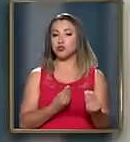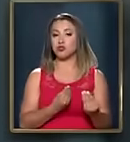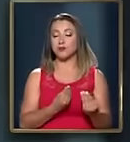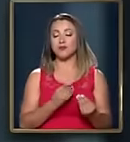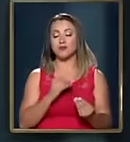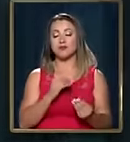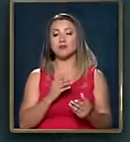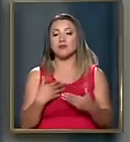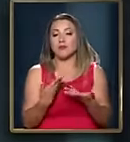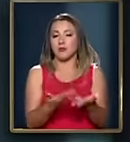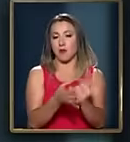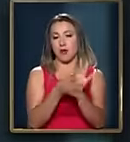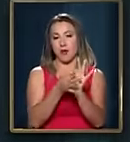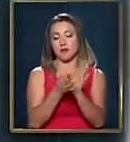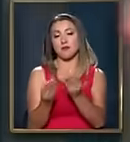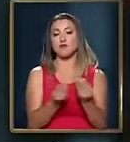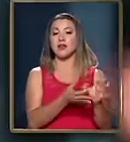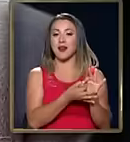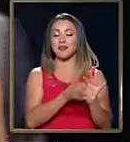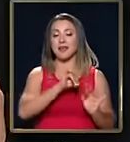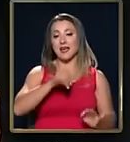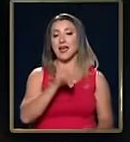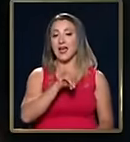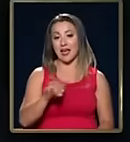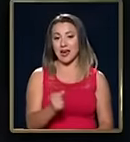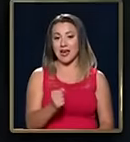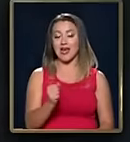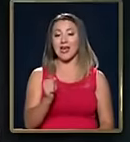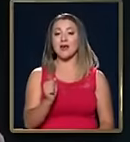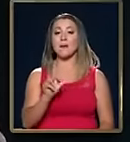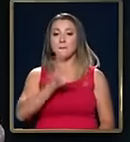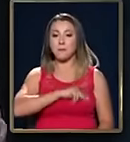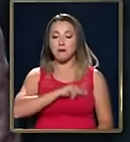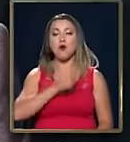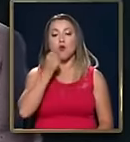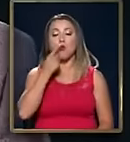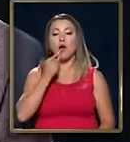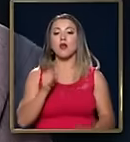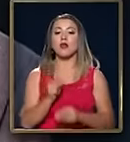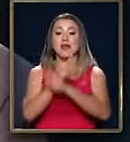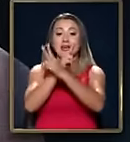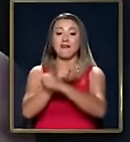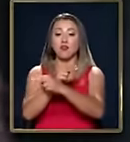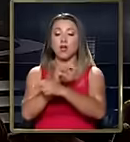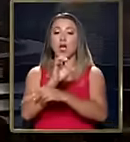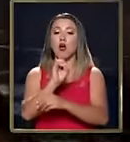tenemos que agradecer. Muchas gracias, Jaja Calderón. El público te premia con la Gaviota de Oro.